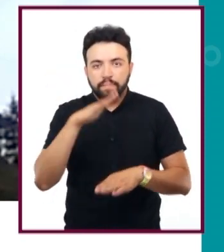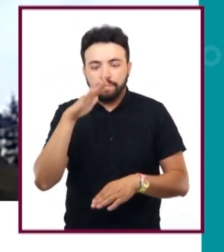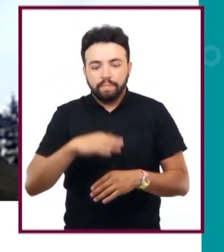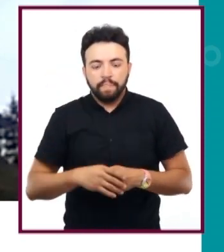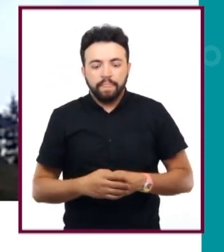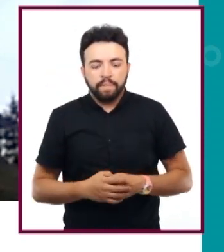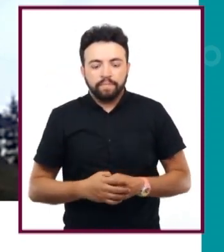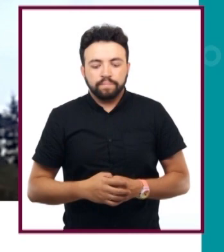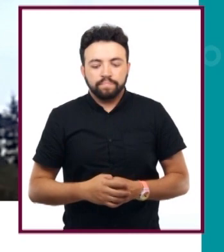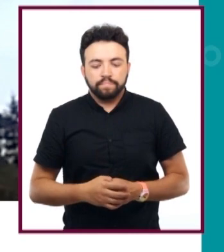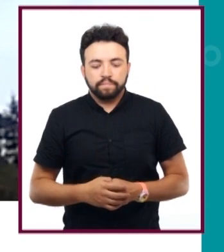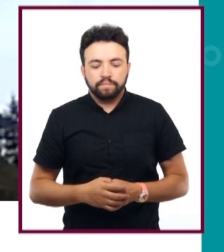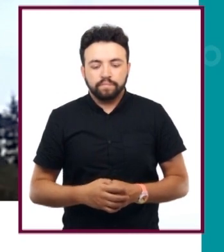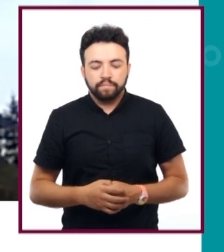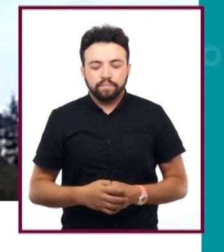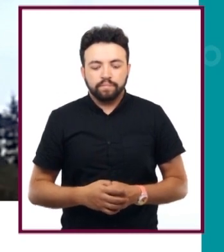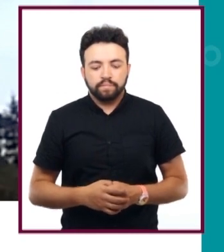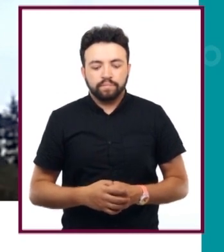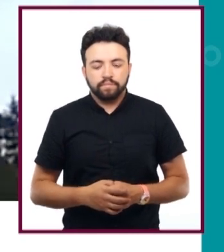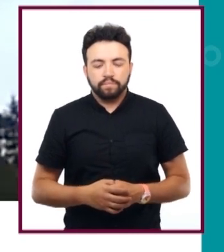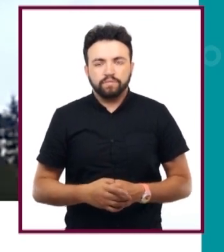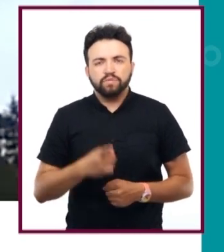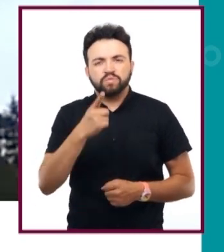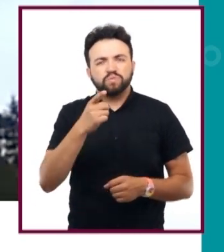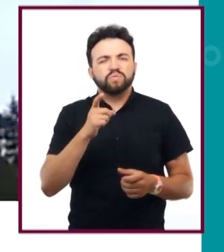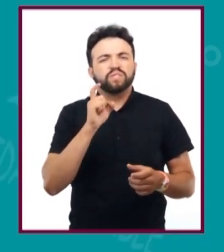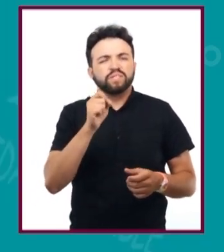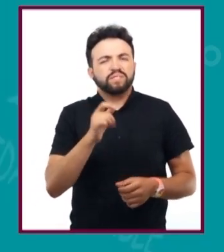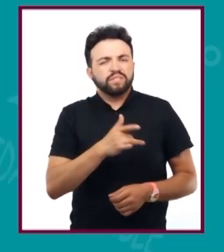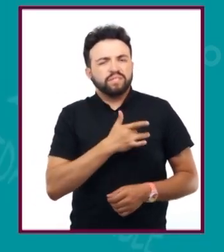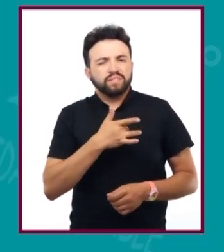que me alcance más rápido.